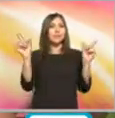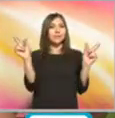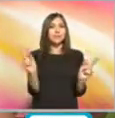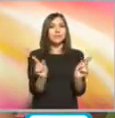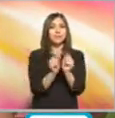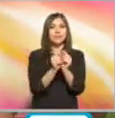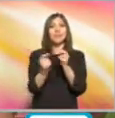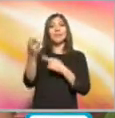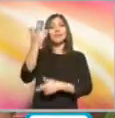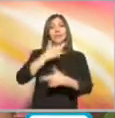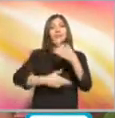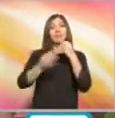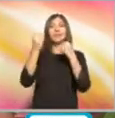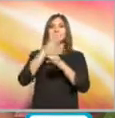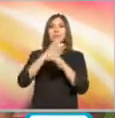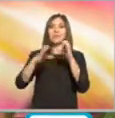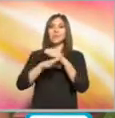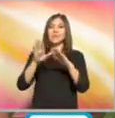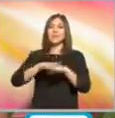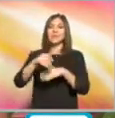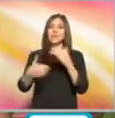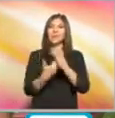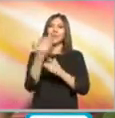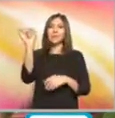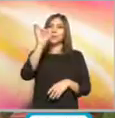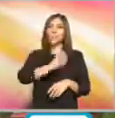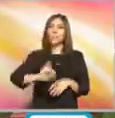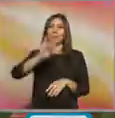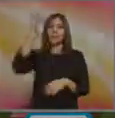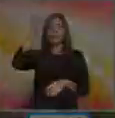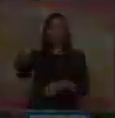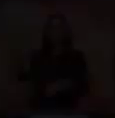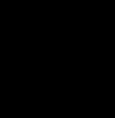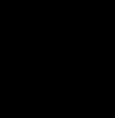pausa, pero al regreso, mucho más en esta mañana de Jueves Santo, aquí en Tu Ciudad.